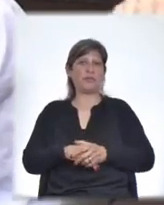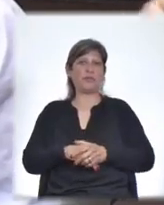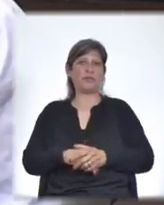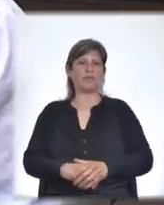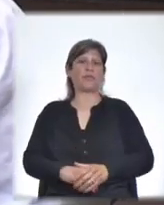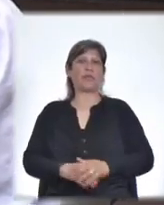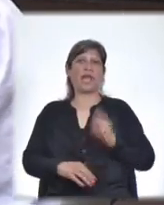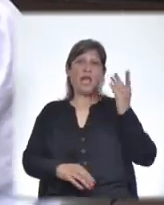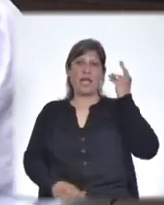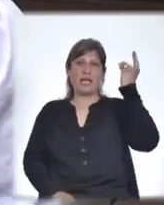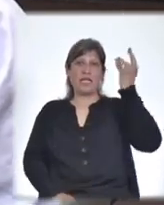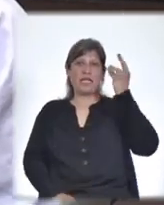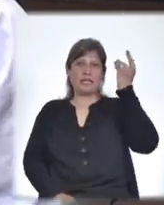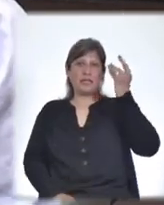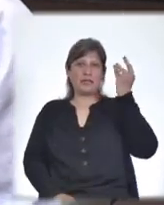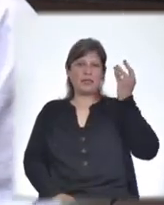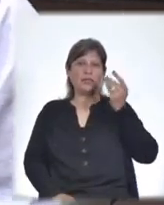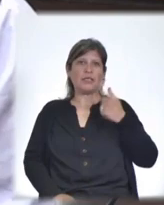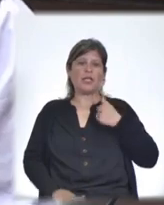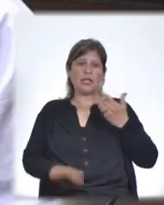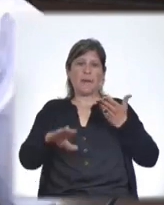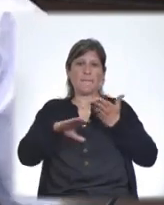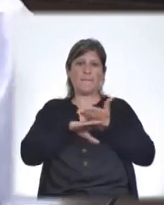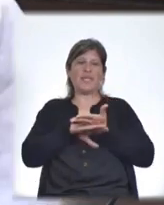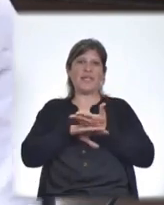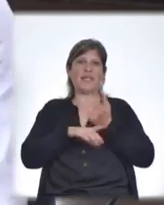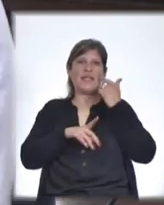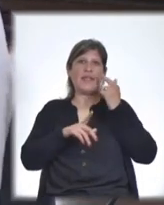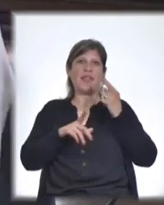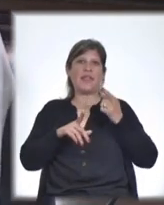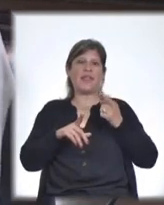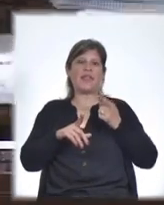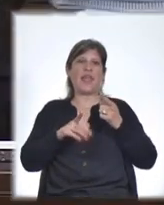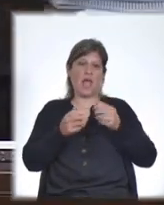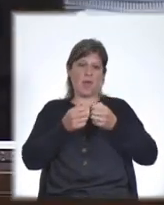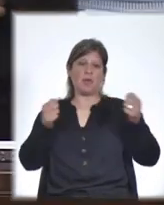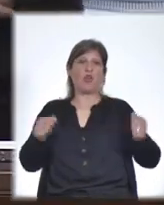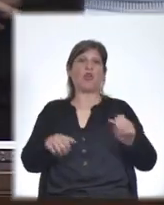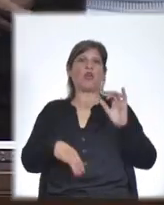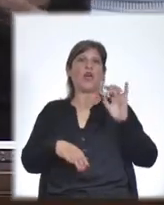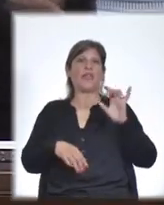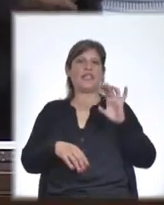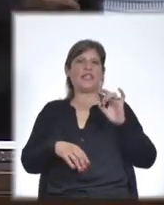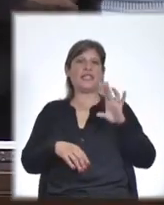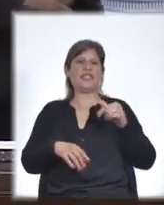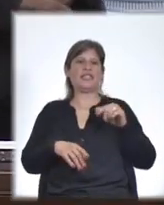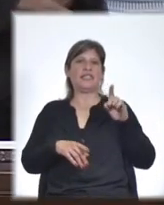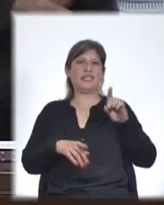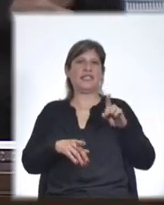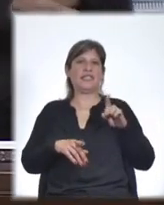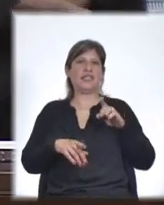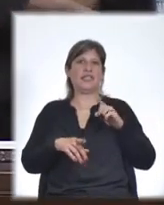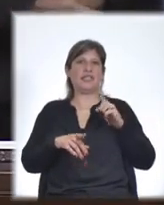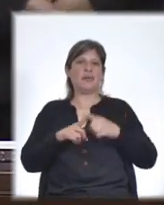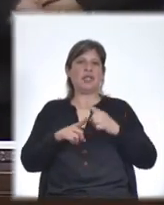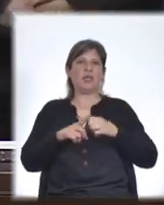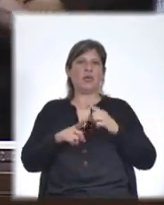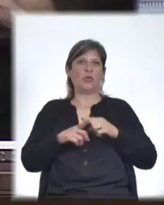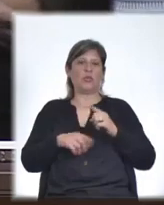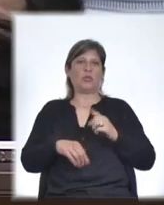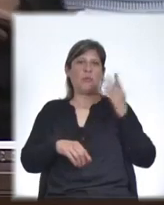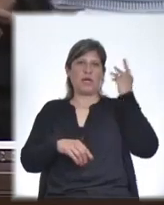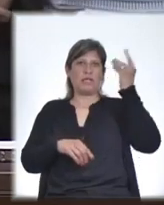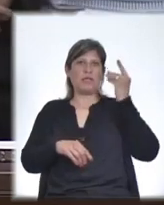El diputado Sabini está solicitando prórroga de 15 minutos para el señor diputado Alejandro Sánchez. Se va a votar